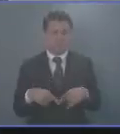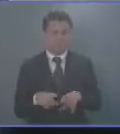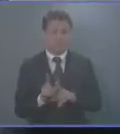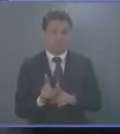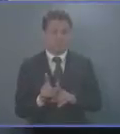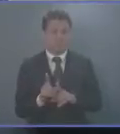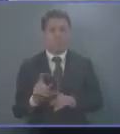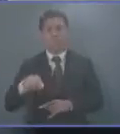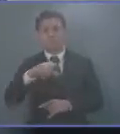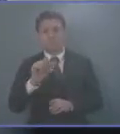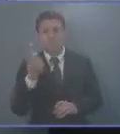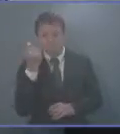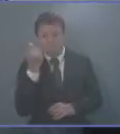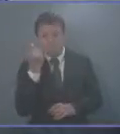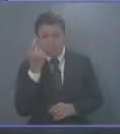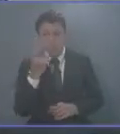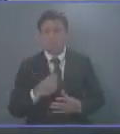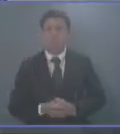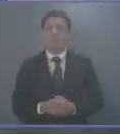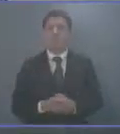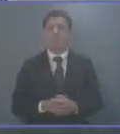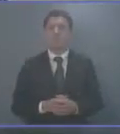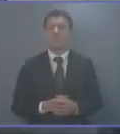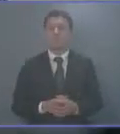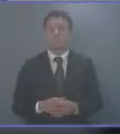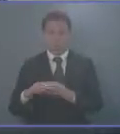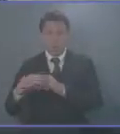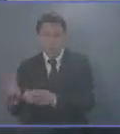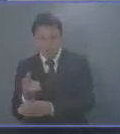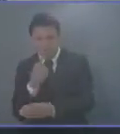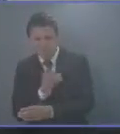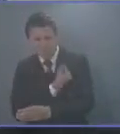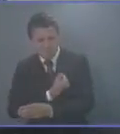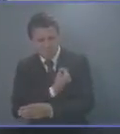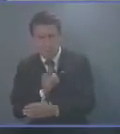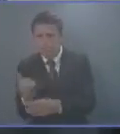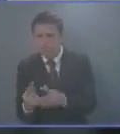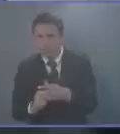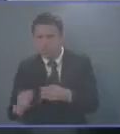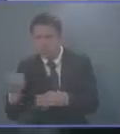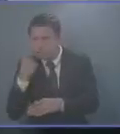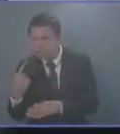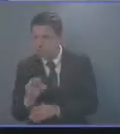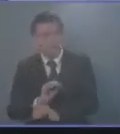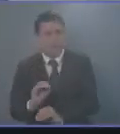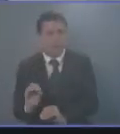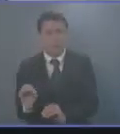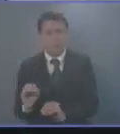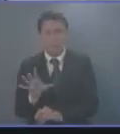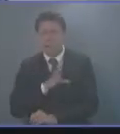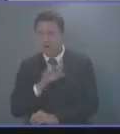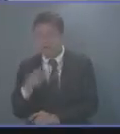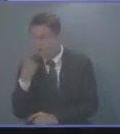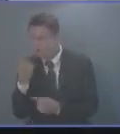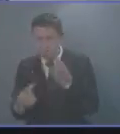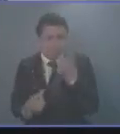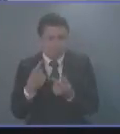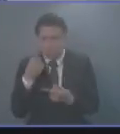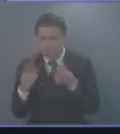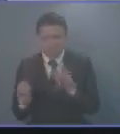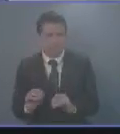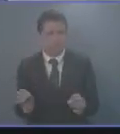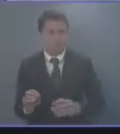de comprensión a las víctimas de la desaparición forzada, a las familiares de las víctimas y a